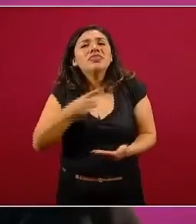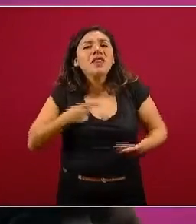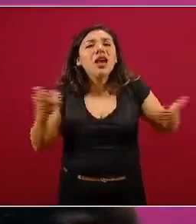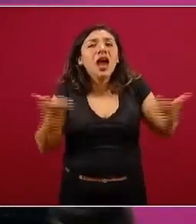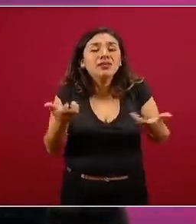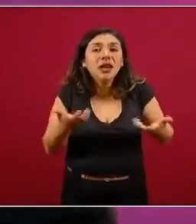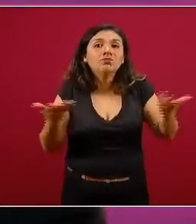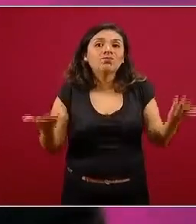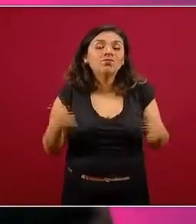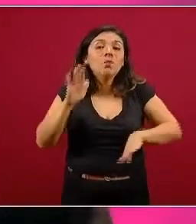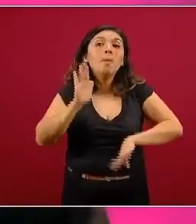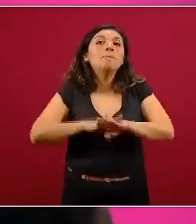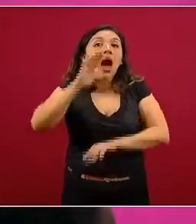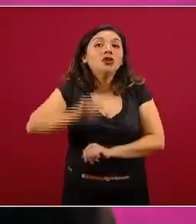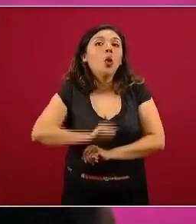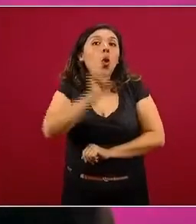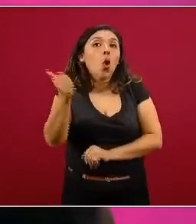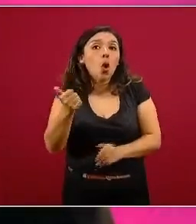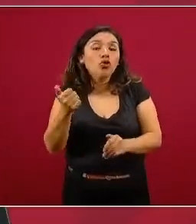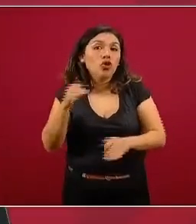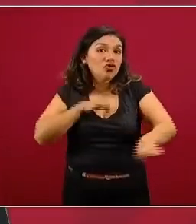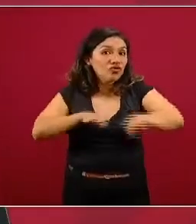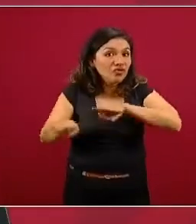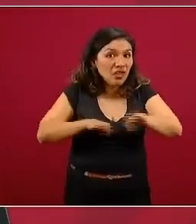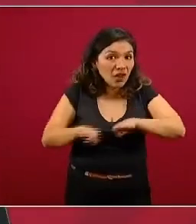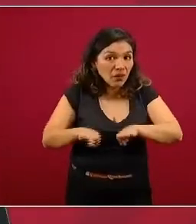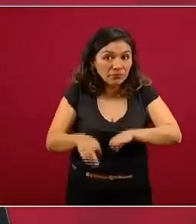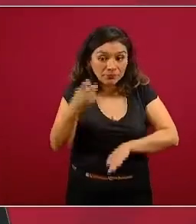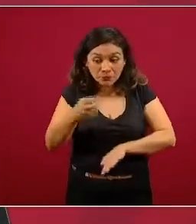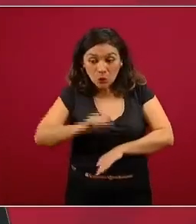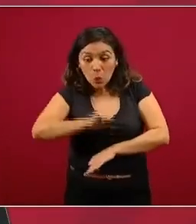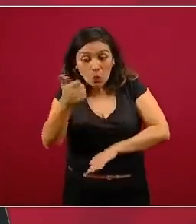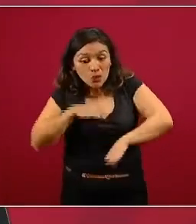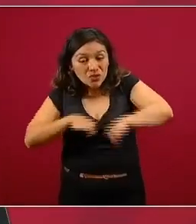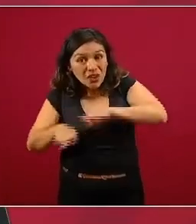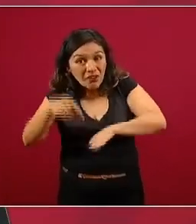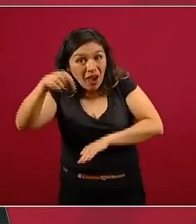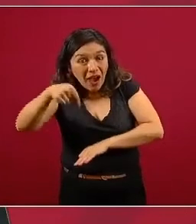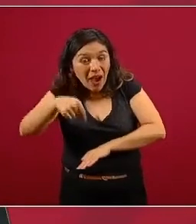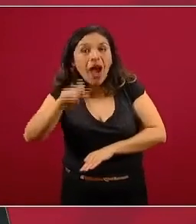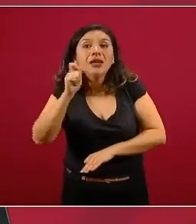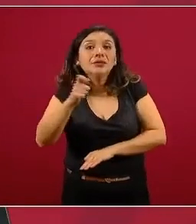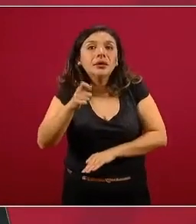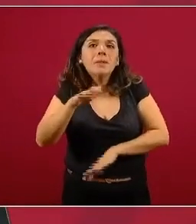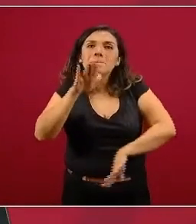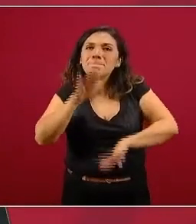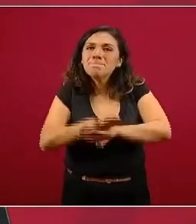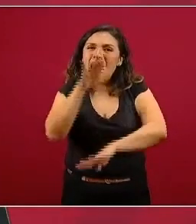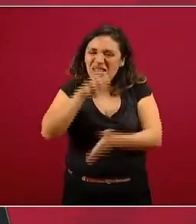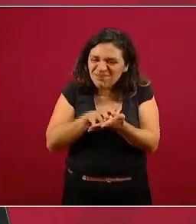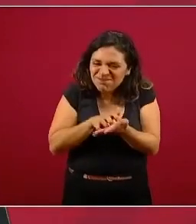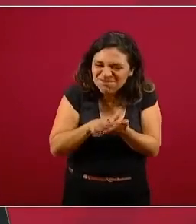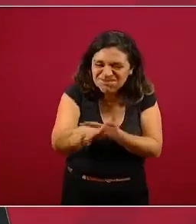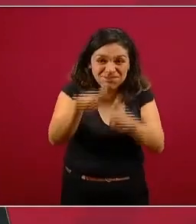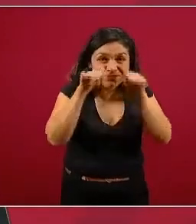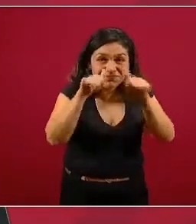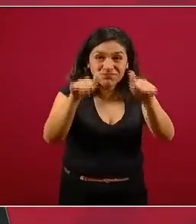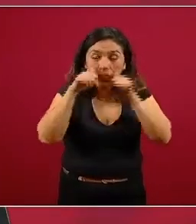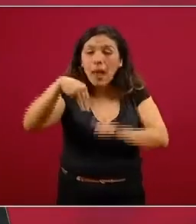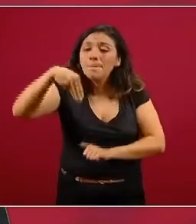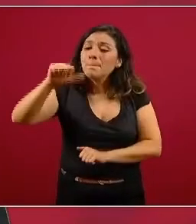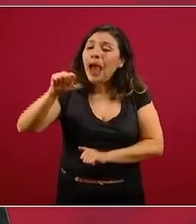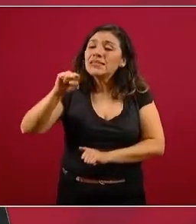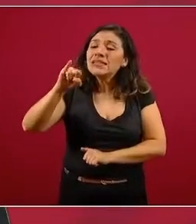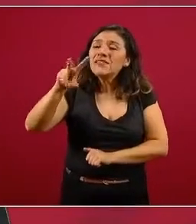que sumar otra intervención. Esa otra intervención es masiva. Masiva quiere